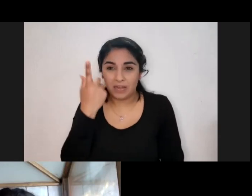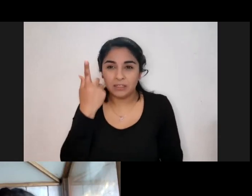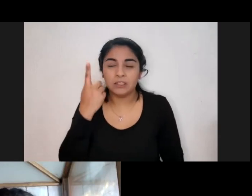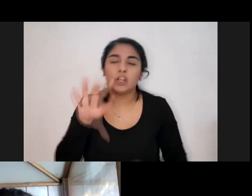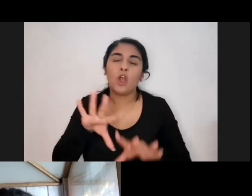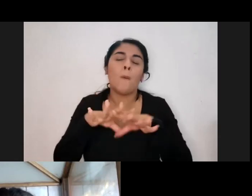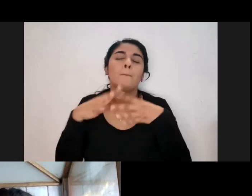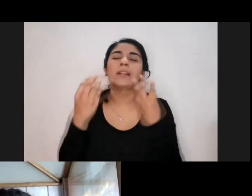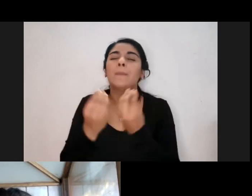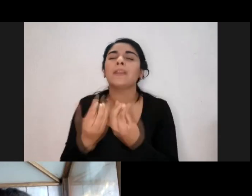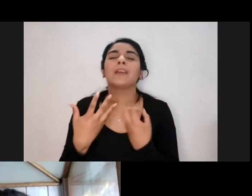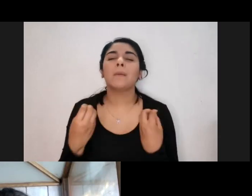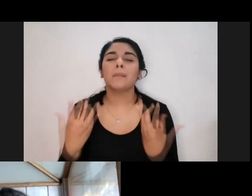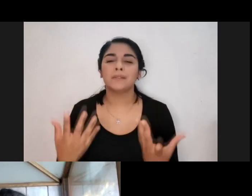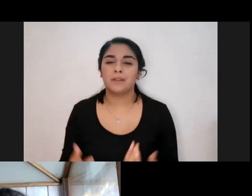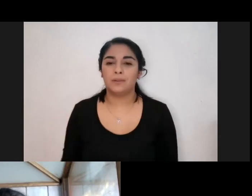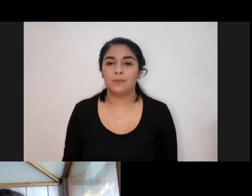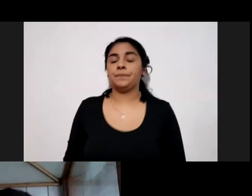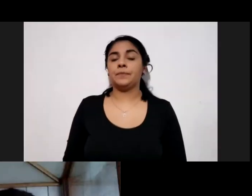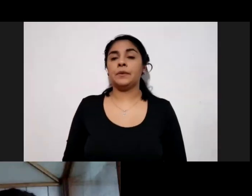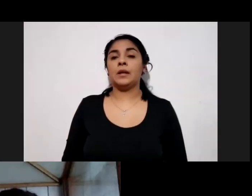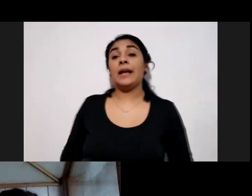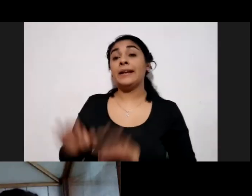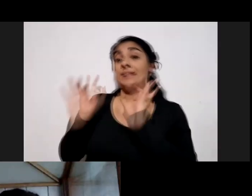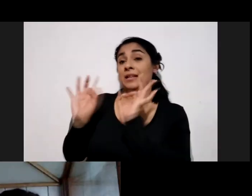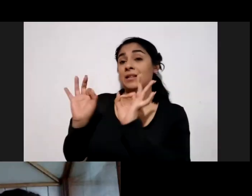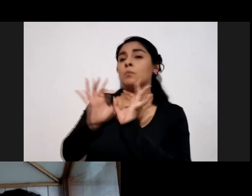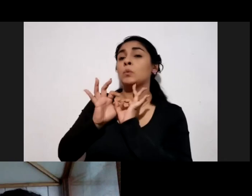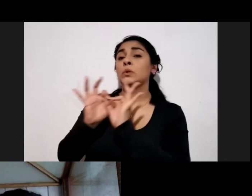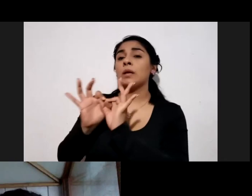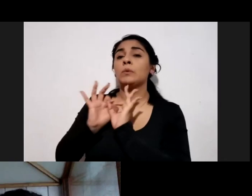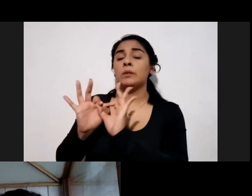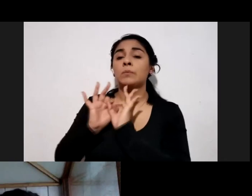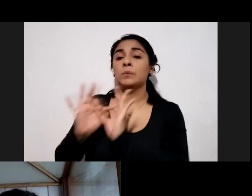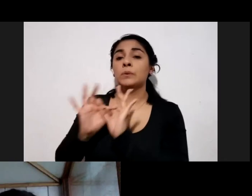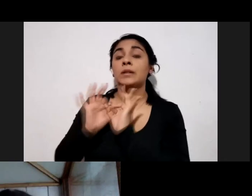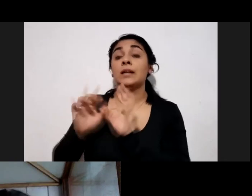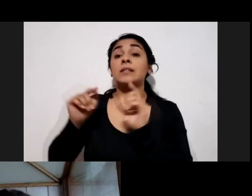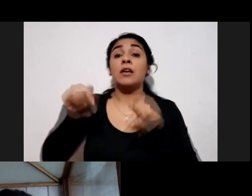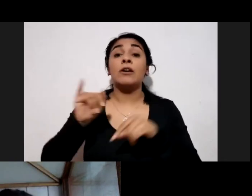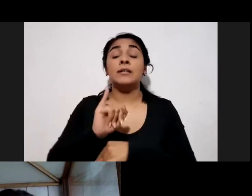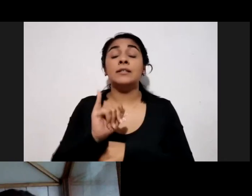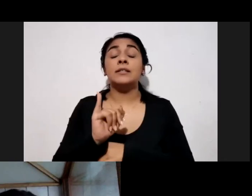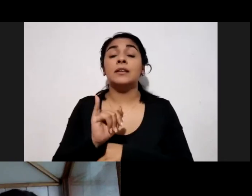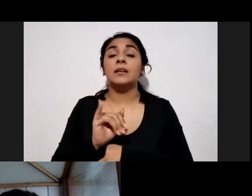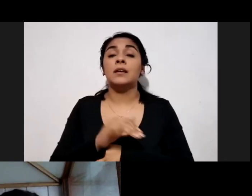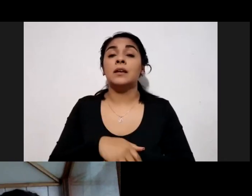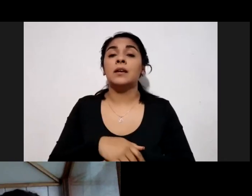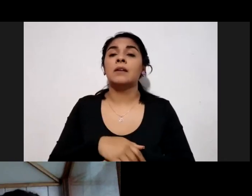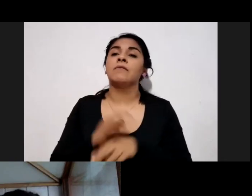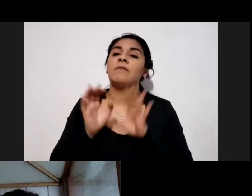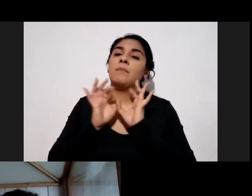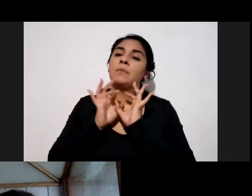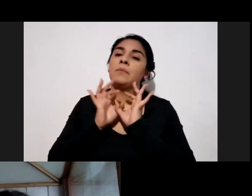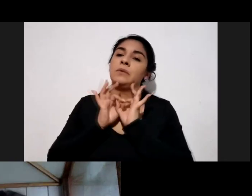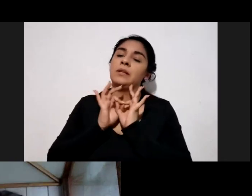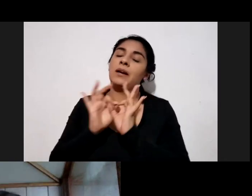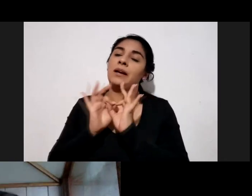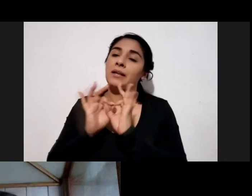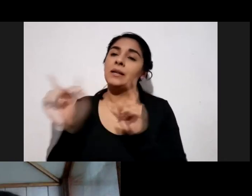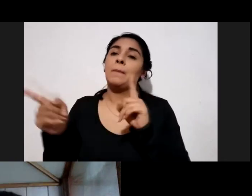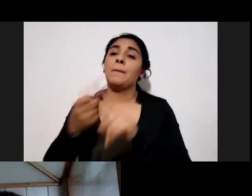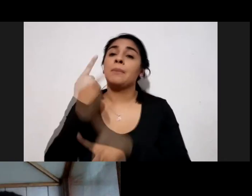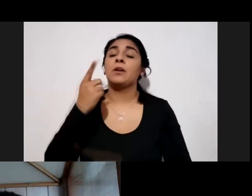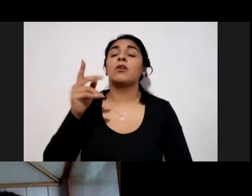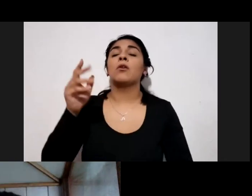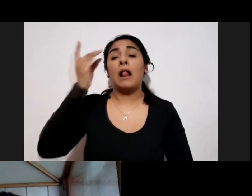sucede. Excelente, muchísimas gracias. Ahora sí, vamos a agradecerle primero que nada al